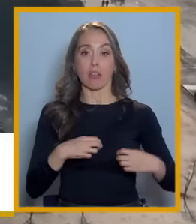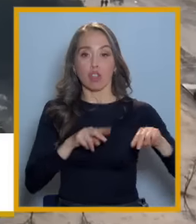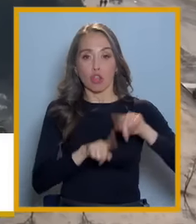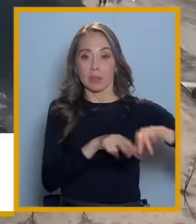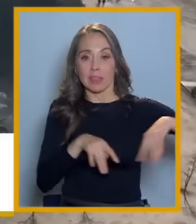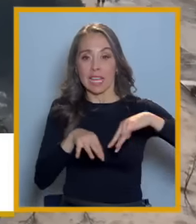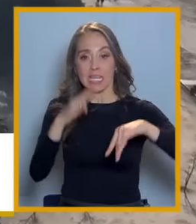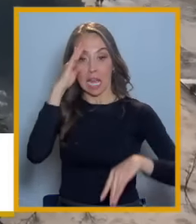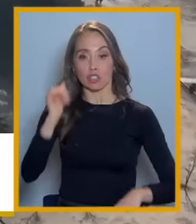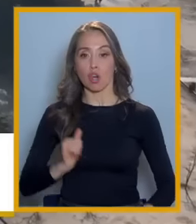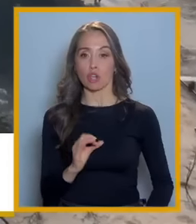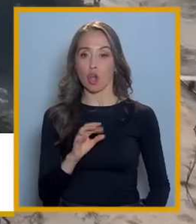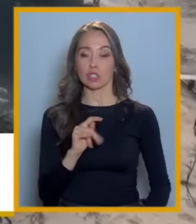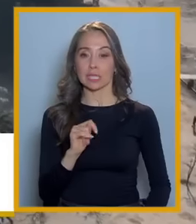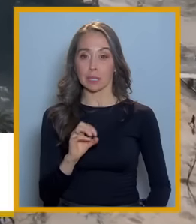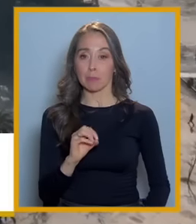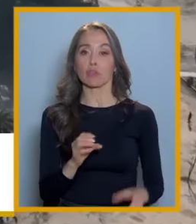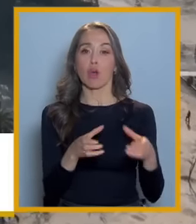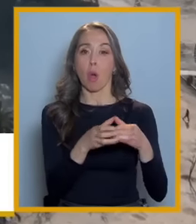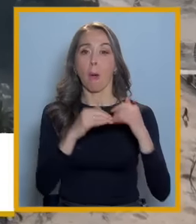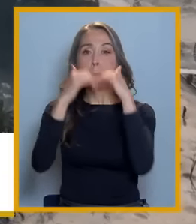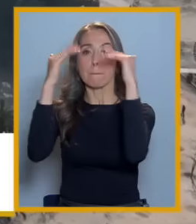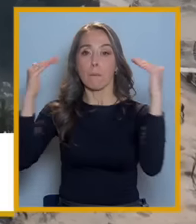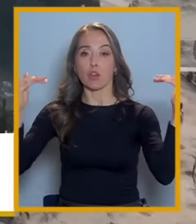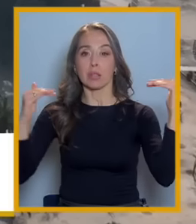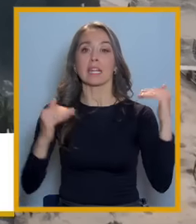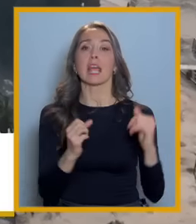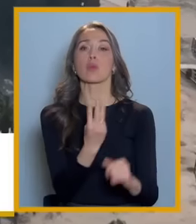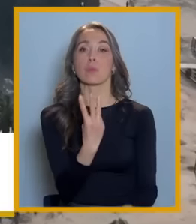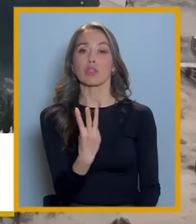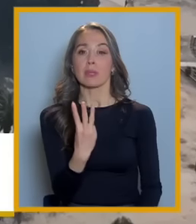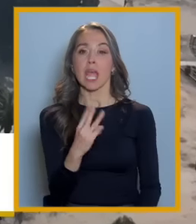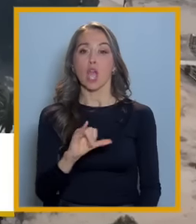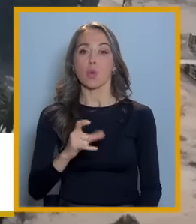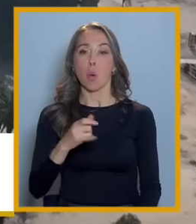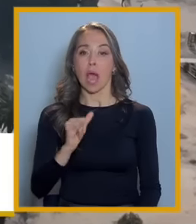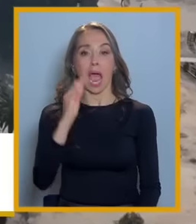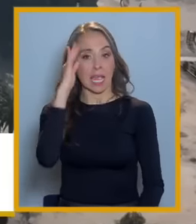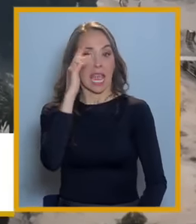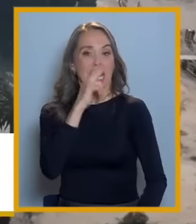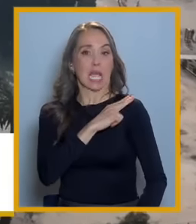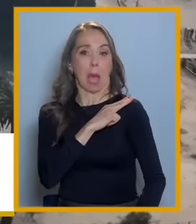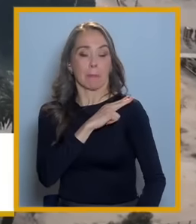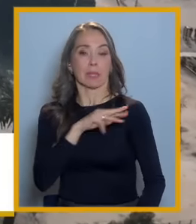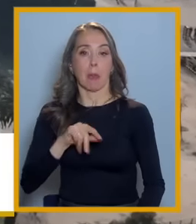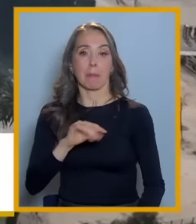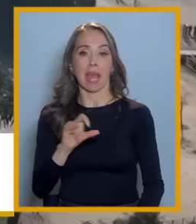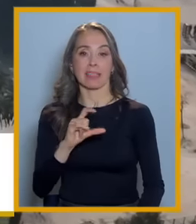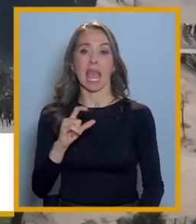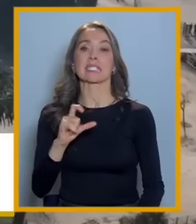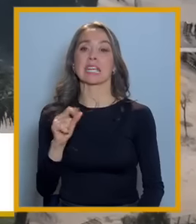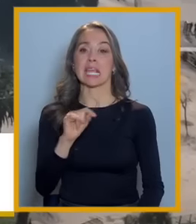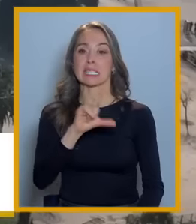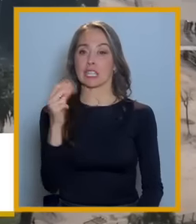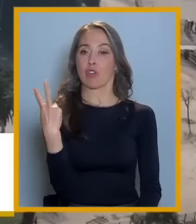por soldados conscriptos del destacamento de montaña número 3 Yungay, al mando del capitán Matías Castillo